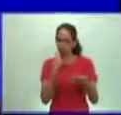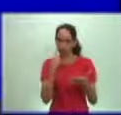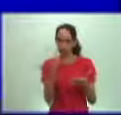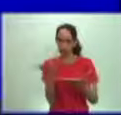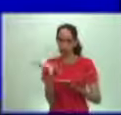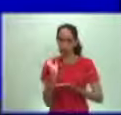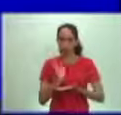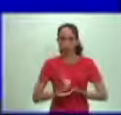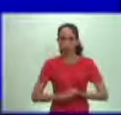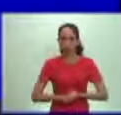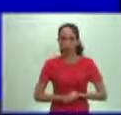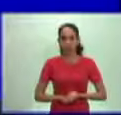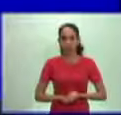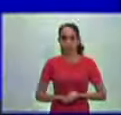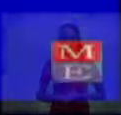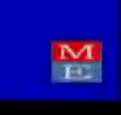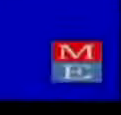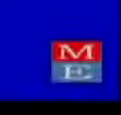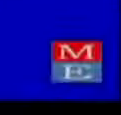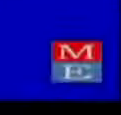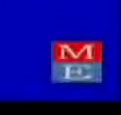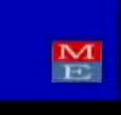No